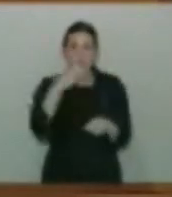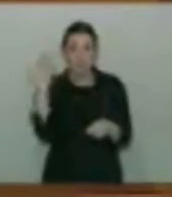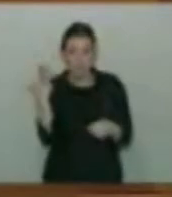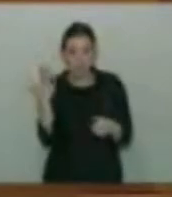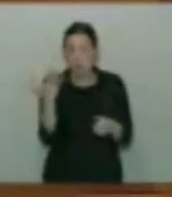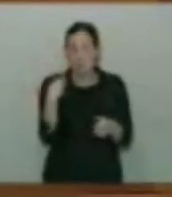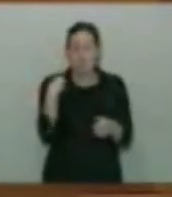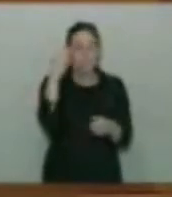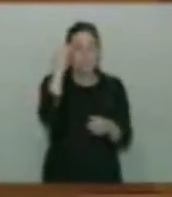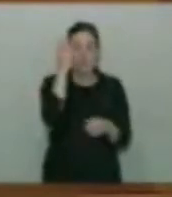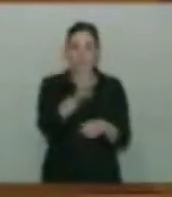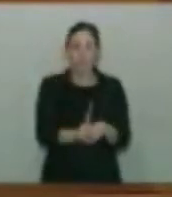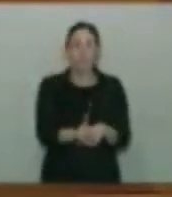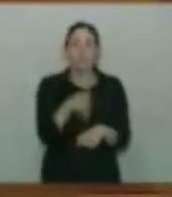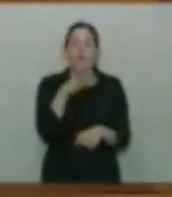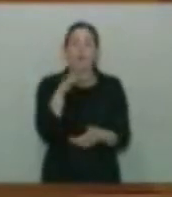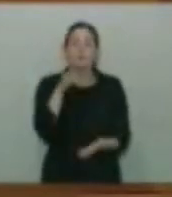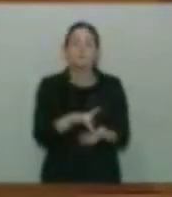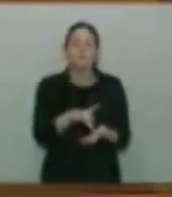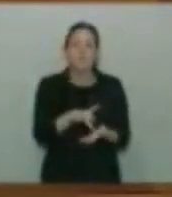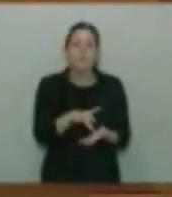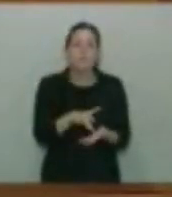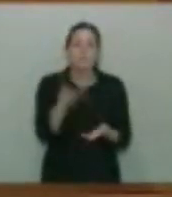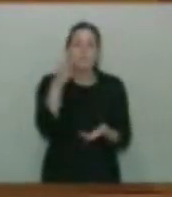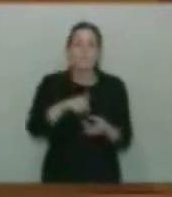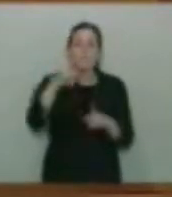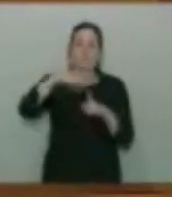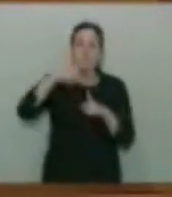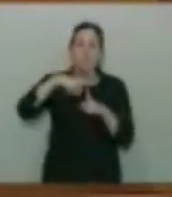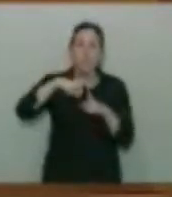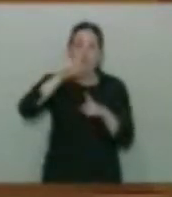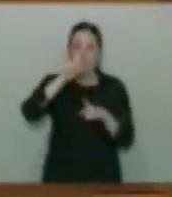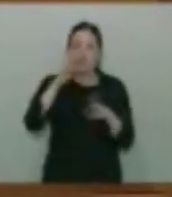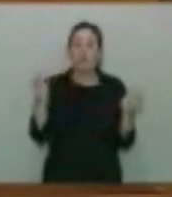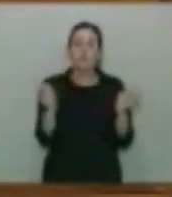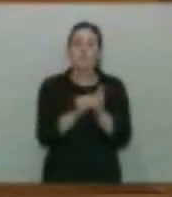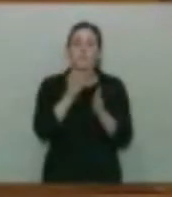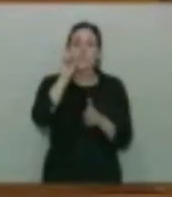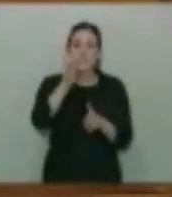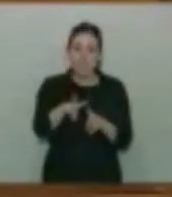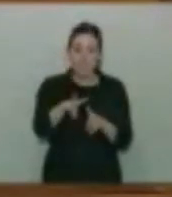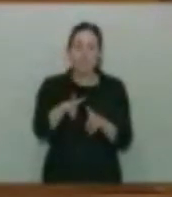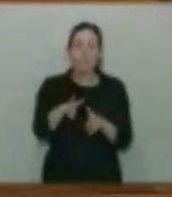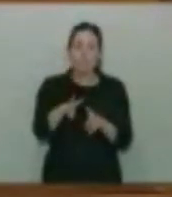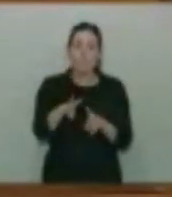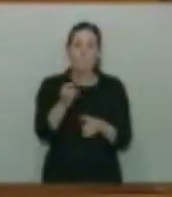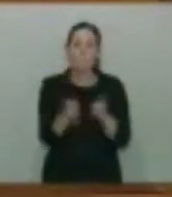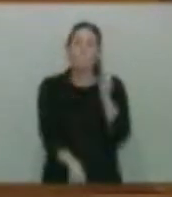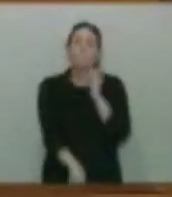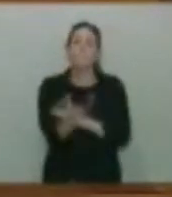mire, precisamente en este momento es cuando se produce, en el mes de mayo del 2013, es cuando se produce